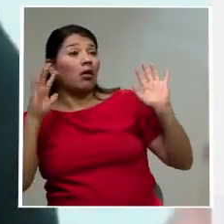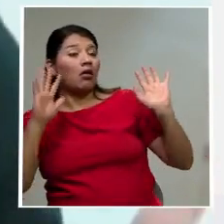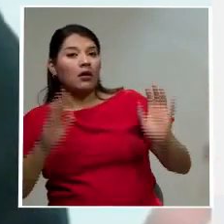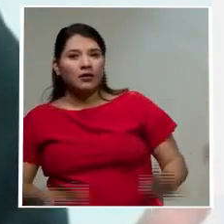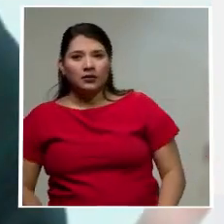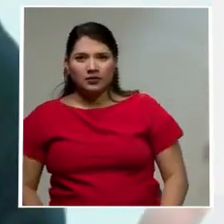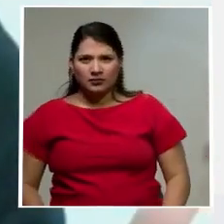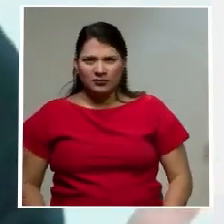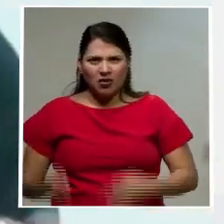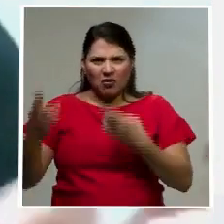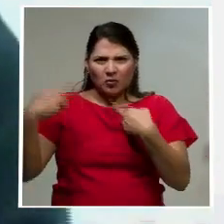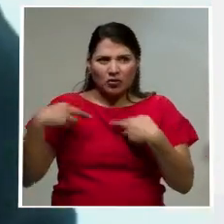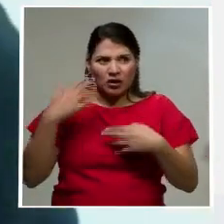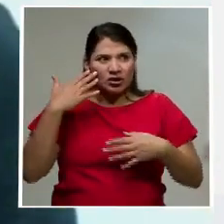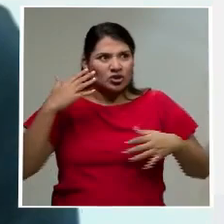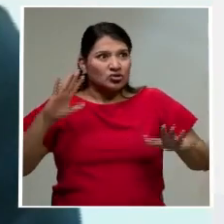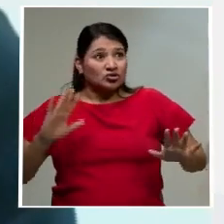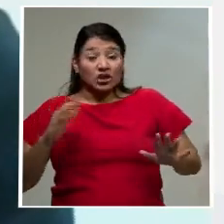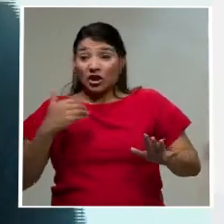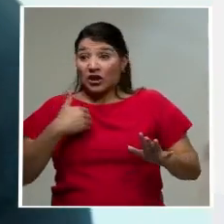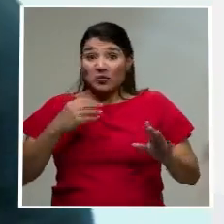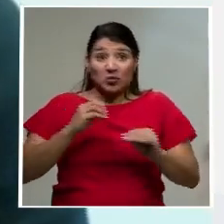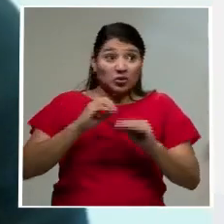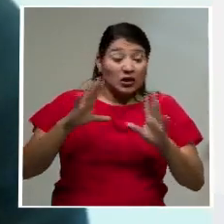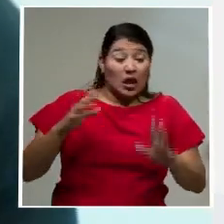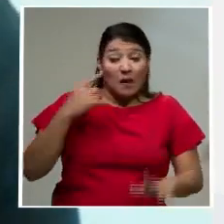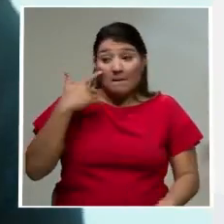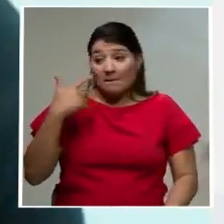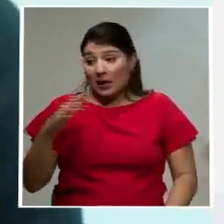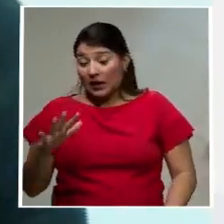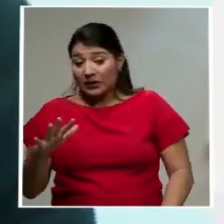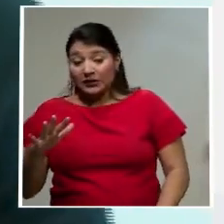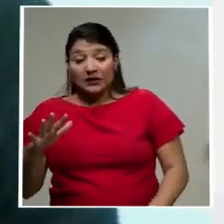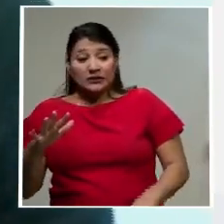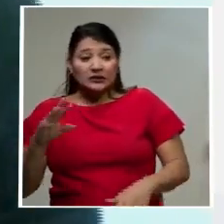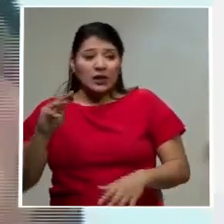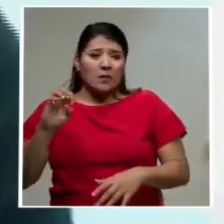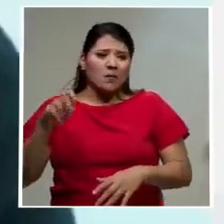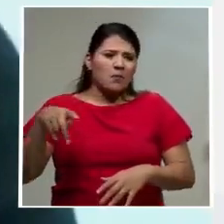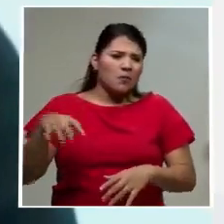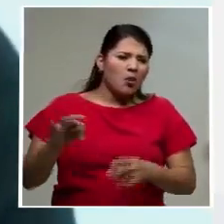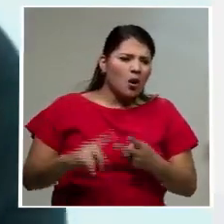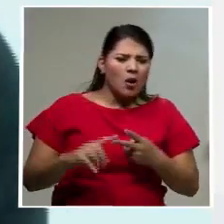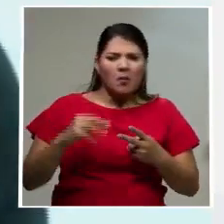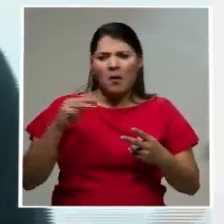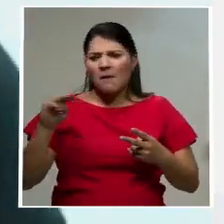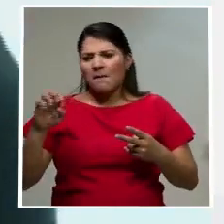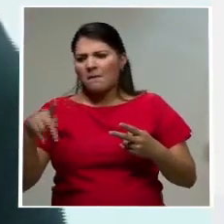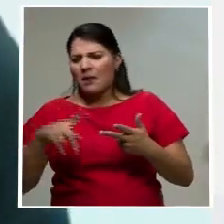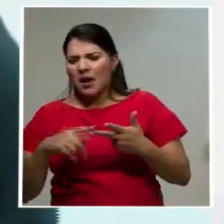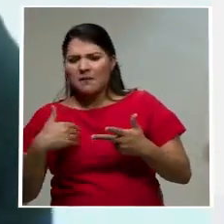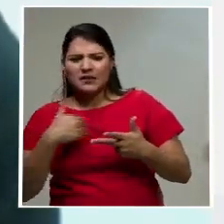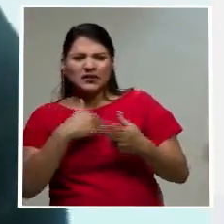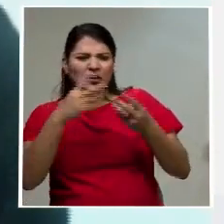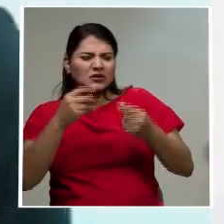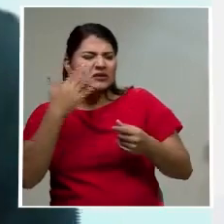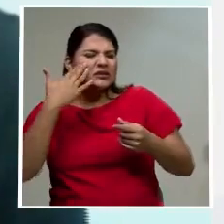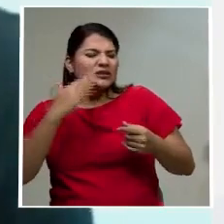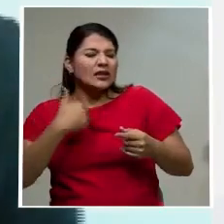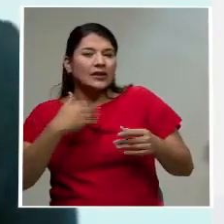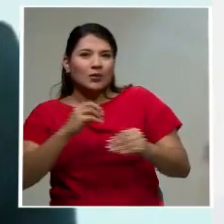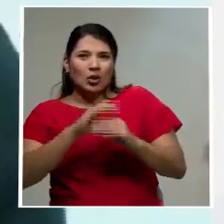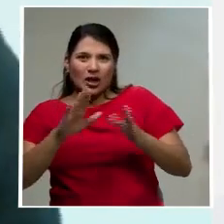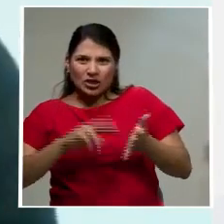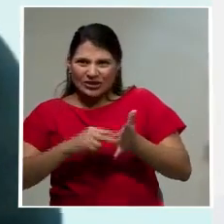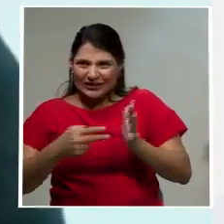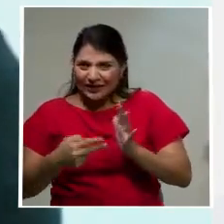fue la respuesta. No tenemos claridad. Nos parece que está el MOB, el MEP, Hacienda, pero no tenemos claridad. Eso quiere decir que el comité